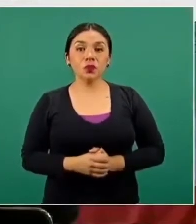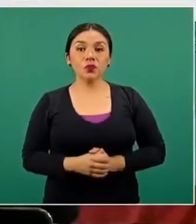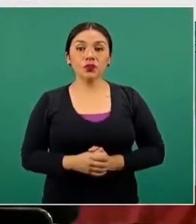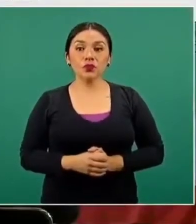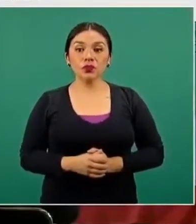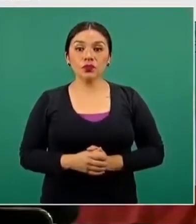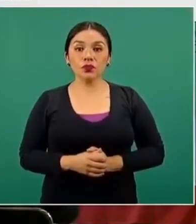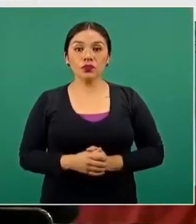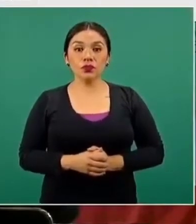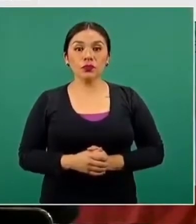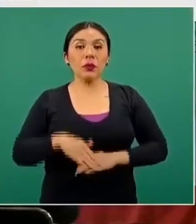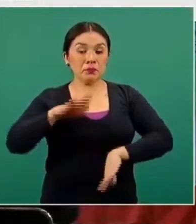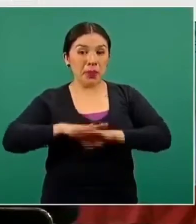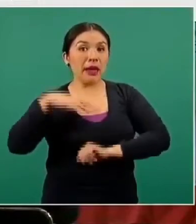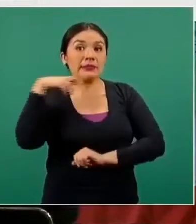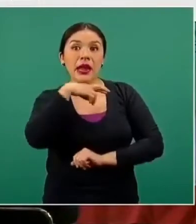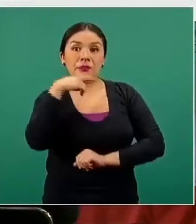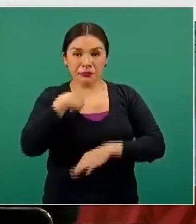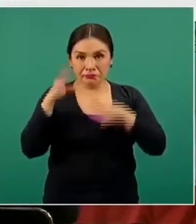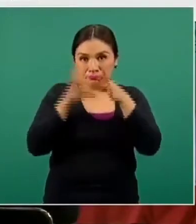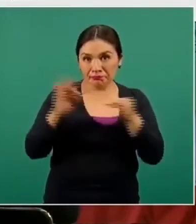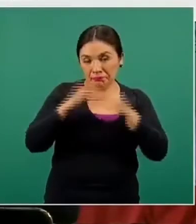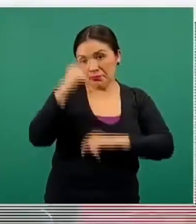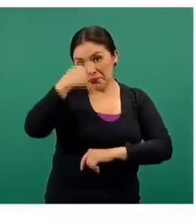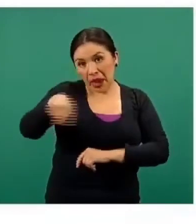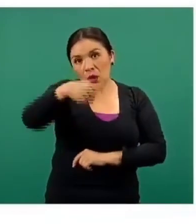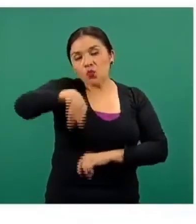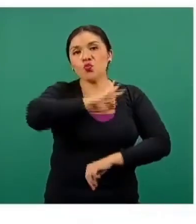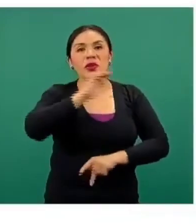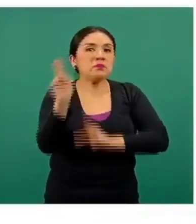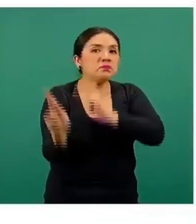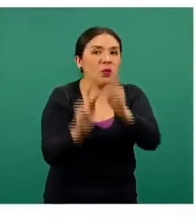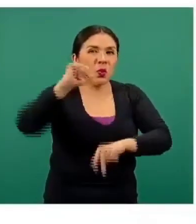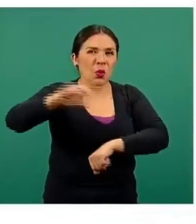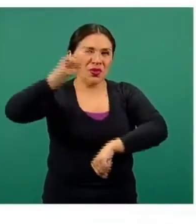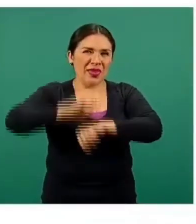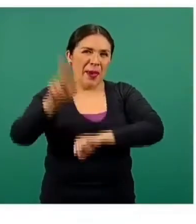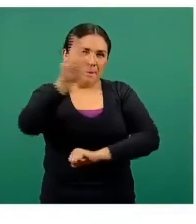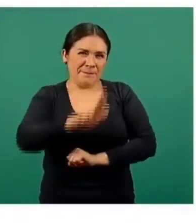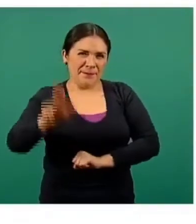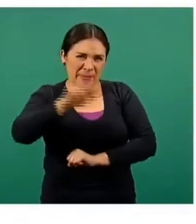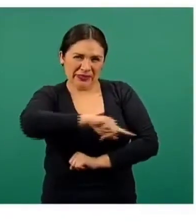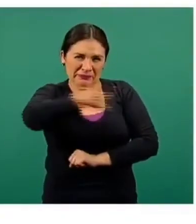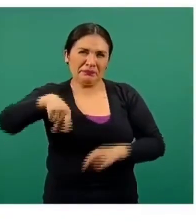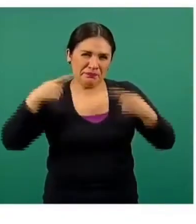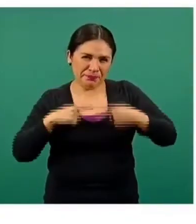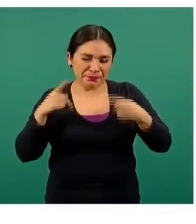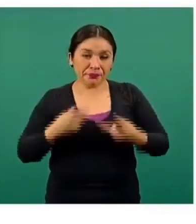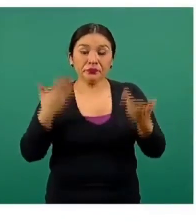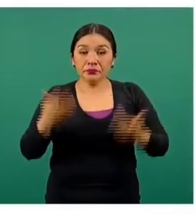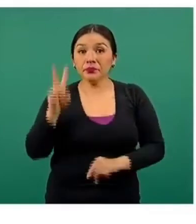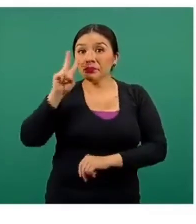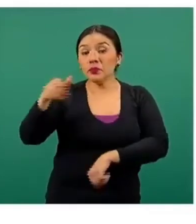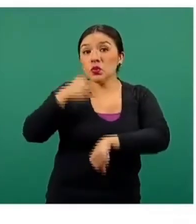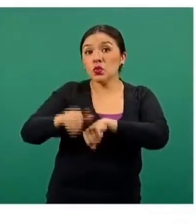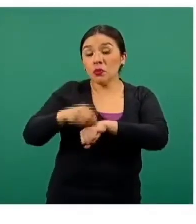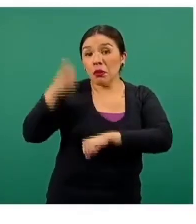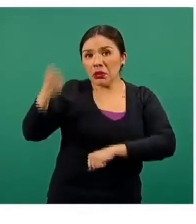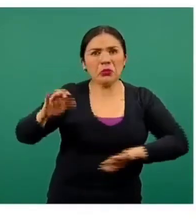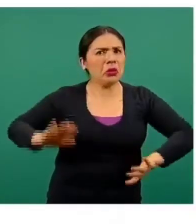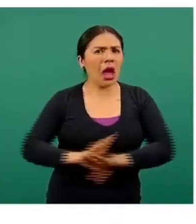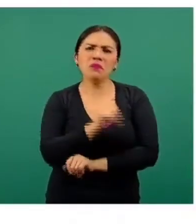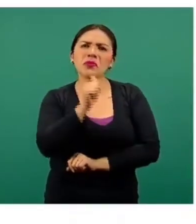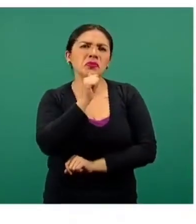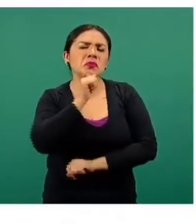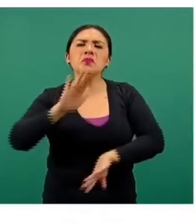Vámonos más rápido para que nos dé tiempo de recibir las preguntas que hoy martes nos toca por parte del público. Estos números prácticamente no han